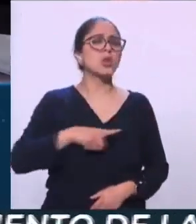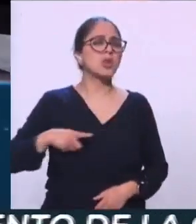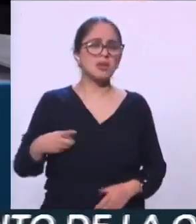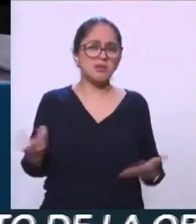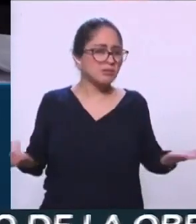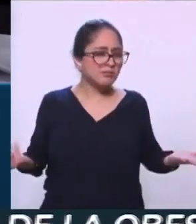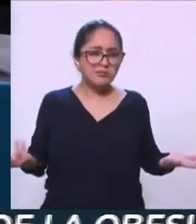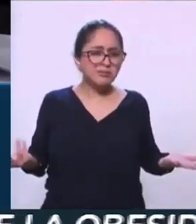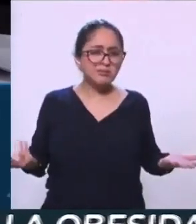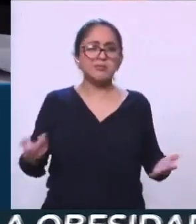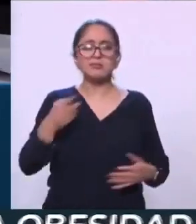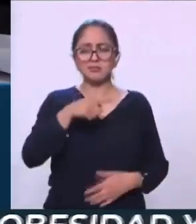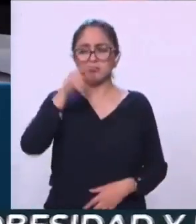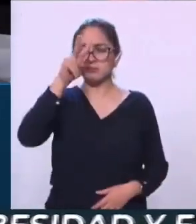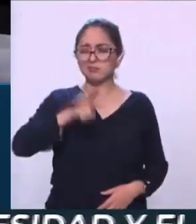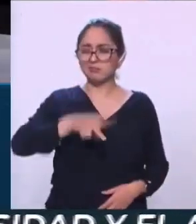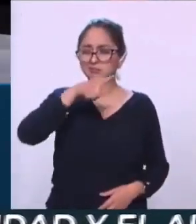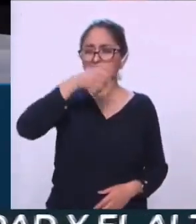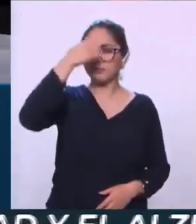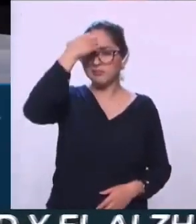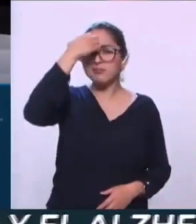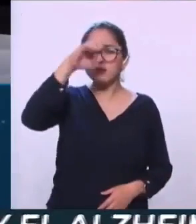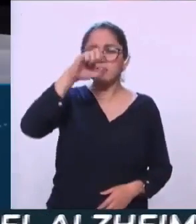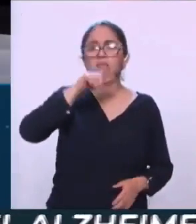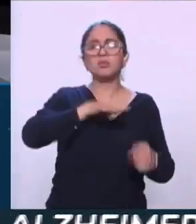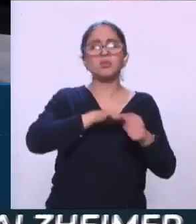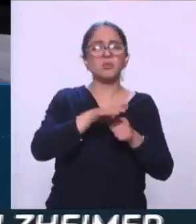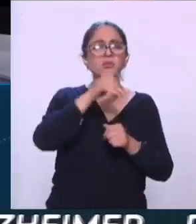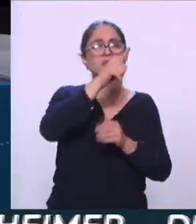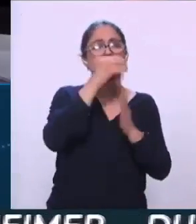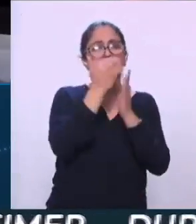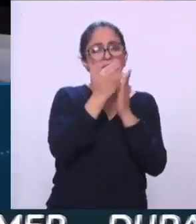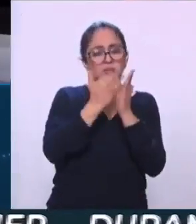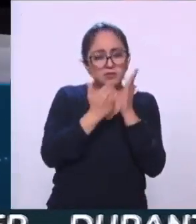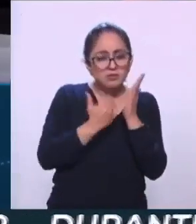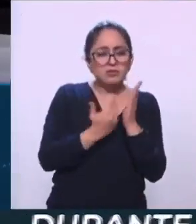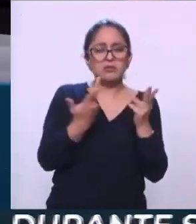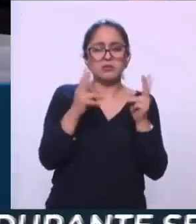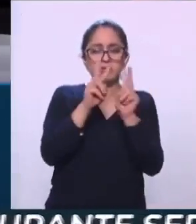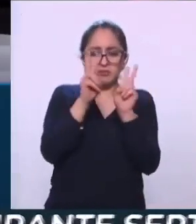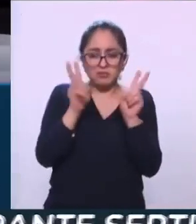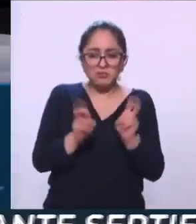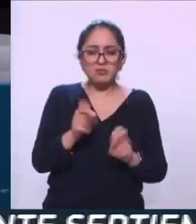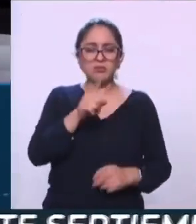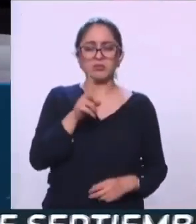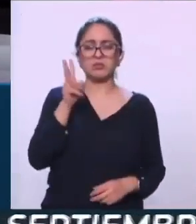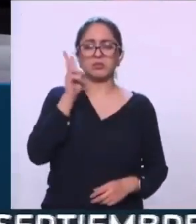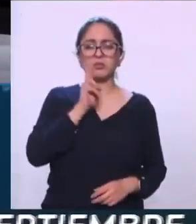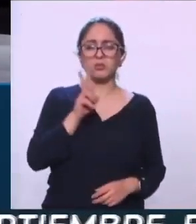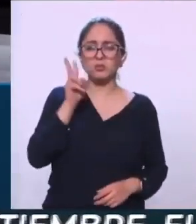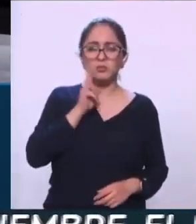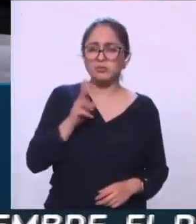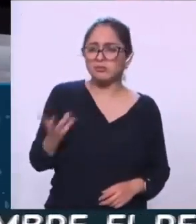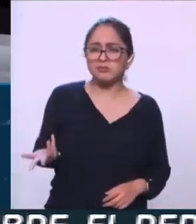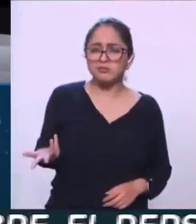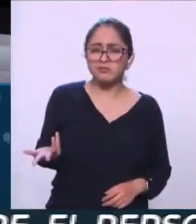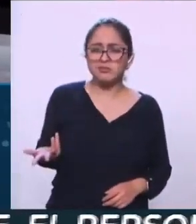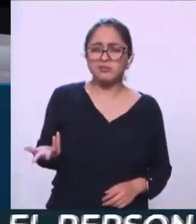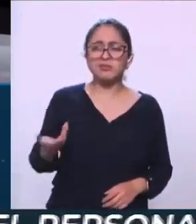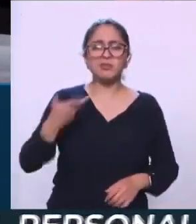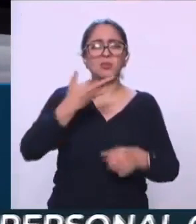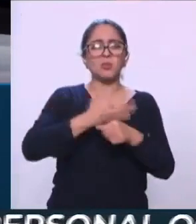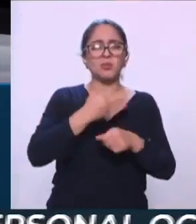él ya hizo un análisis sobre el protocolo que tiene que ver con toda la fase de prueba. Pues todo el mundo ahora